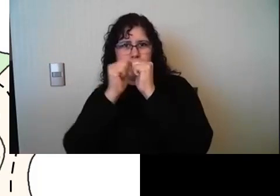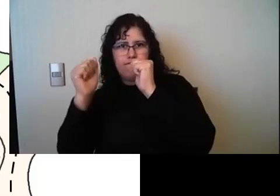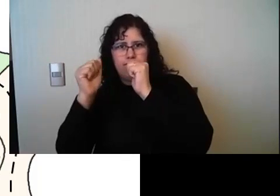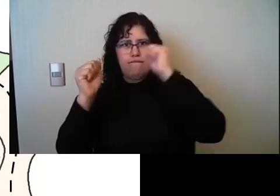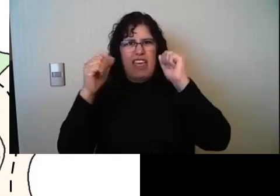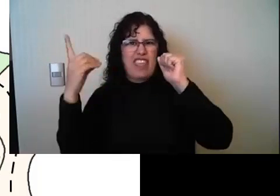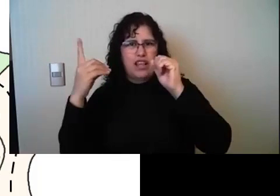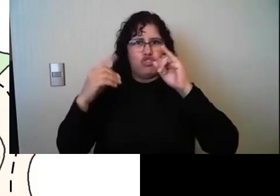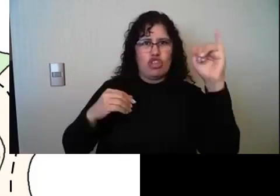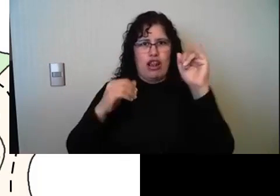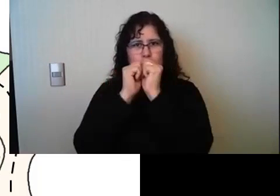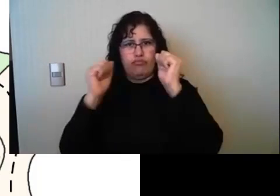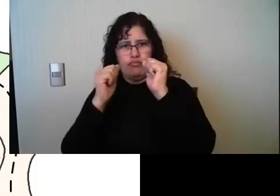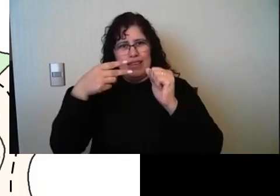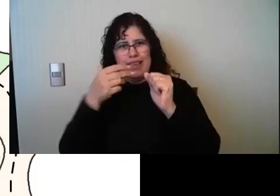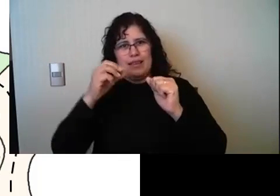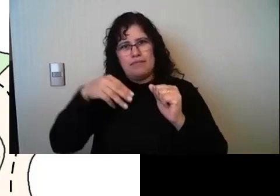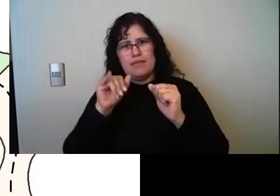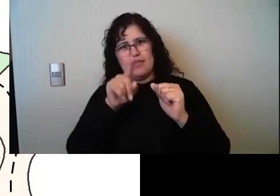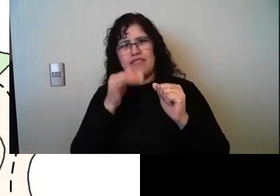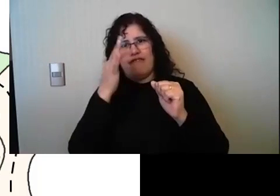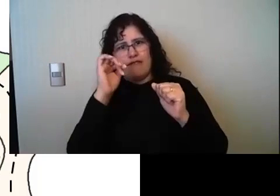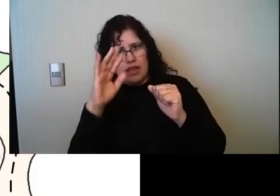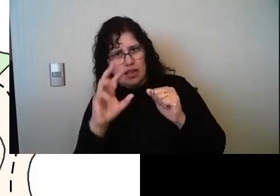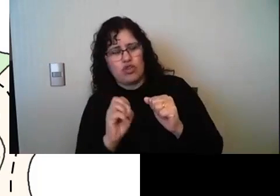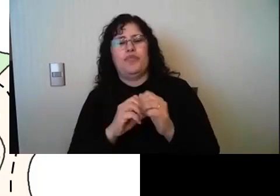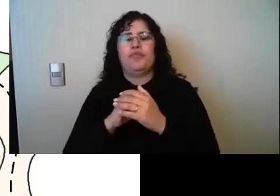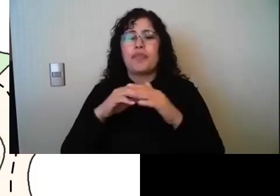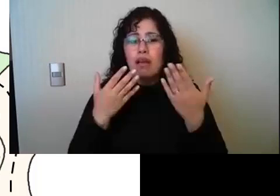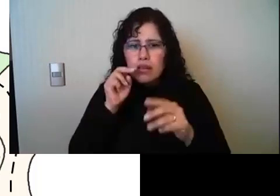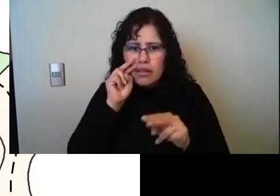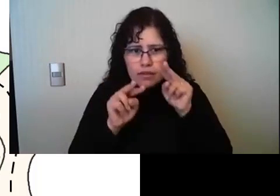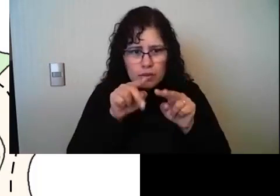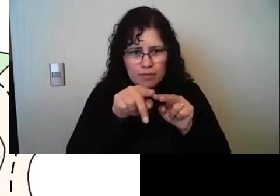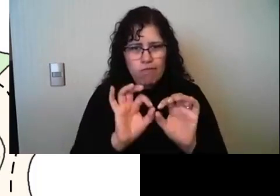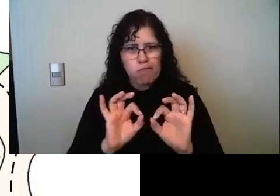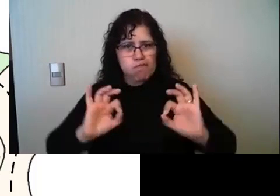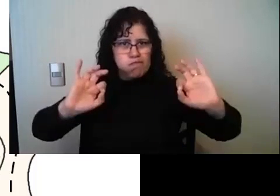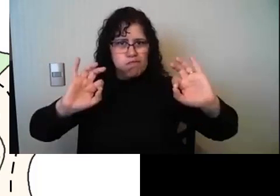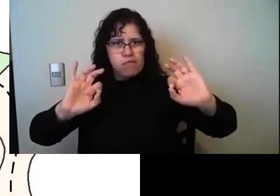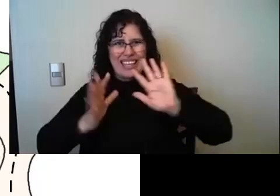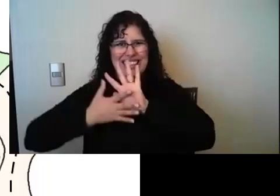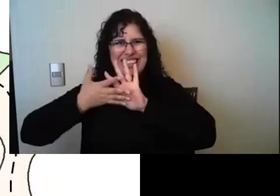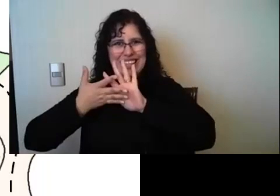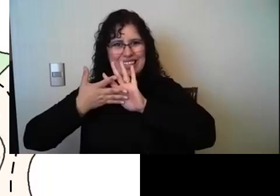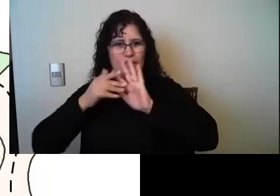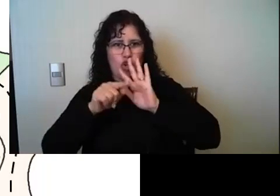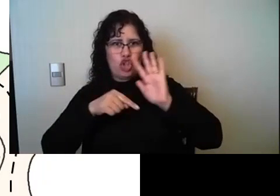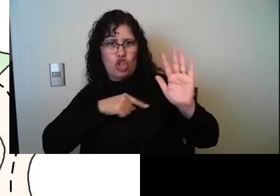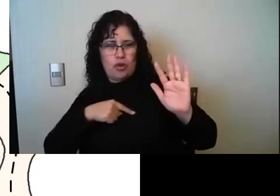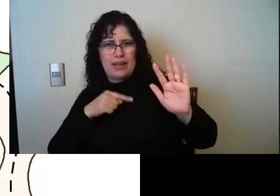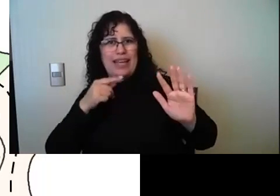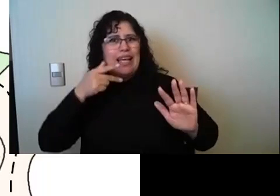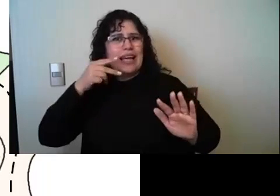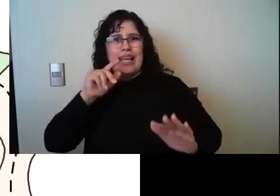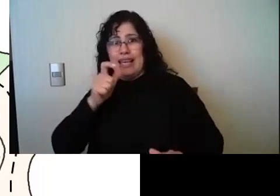Si seguimos esta figura, tenemos un ganglio sensitivo denominado ganglio trigeminal